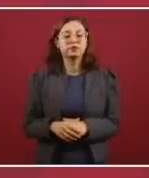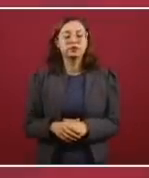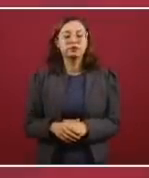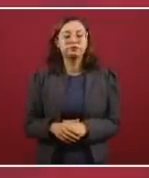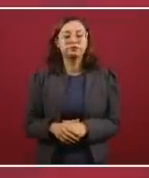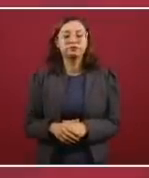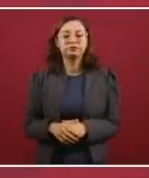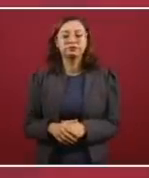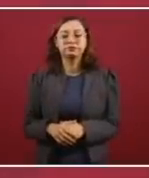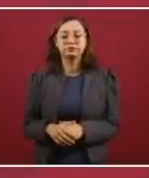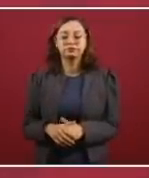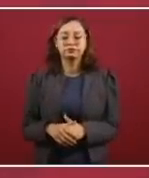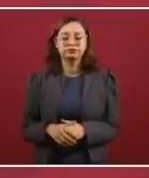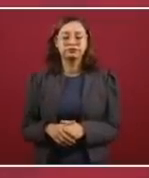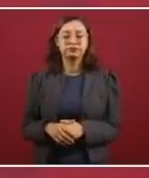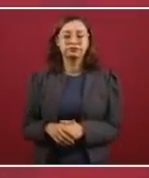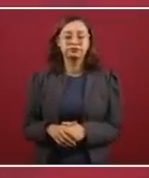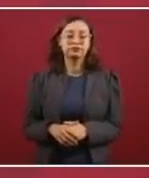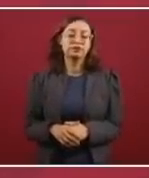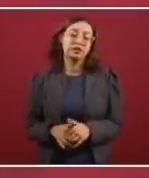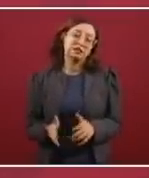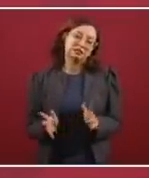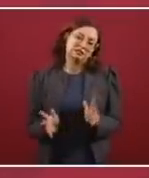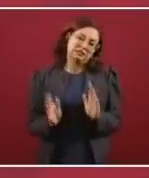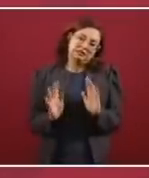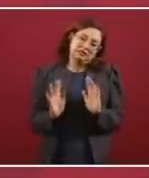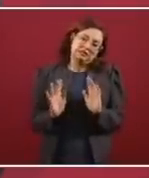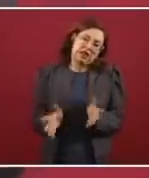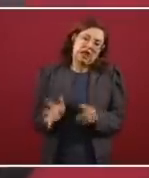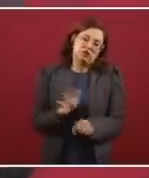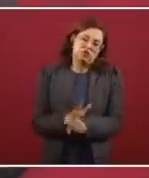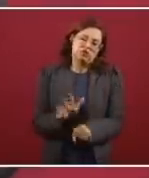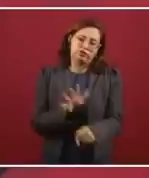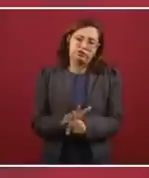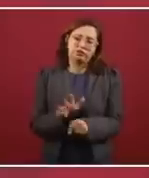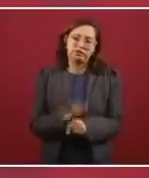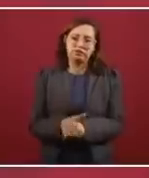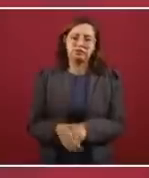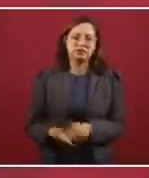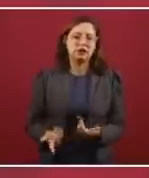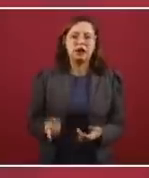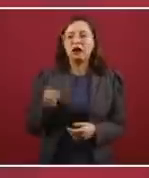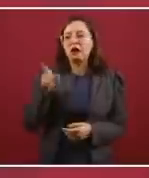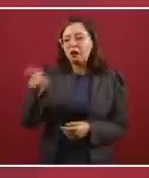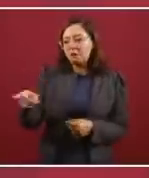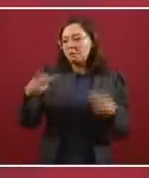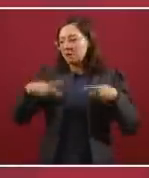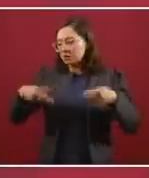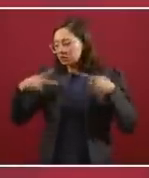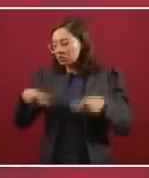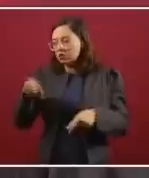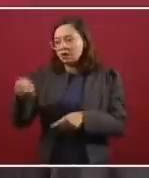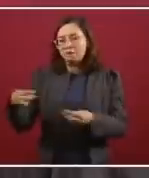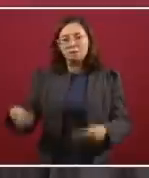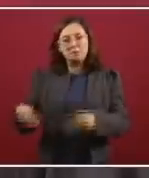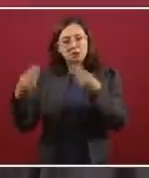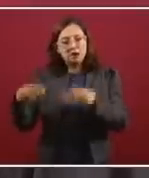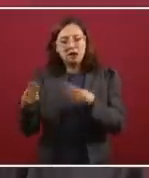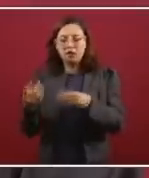solo era ladrón o corrupto, el que se robaba una bolsa en el mercado,